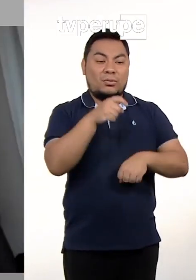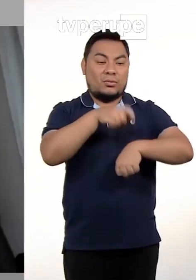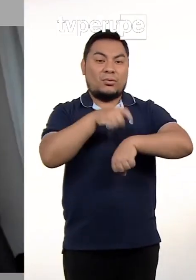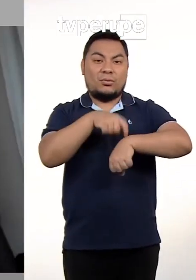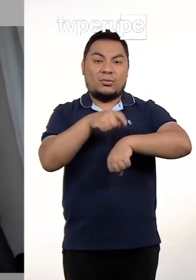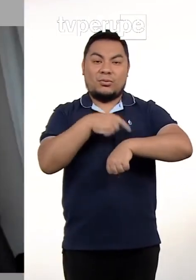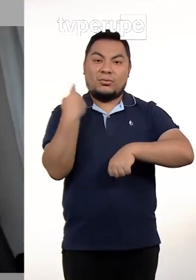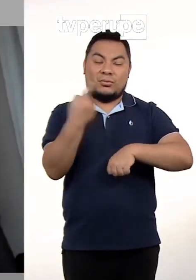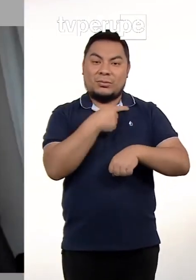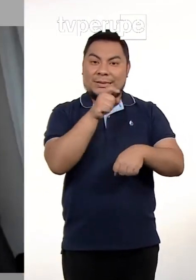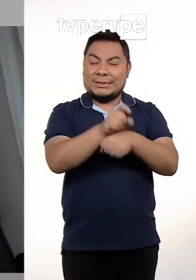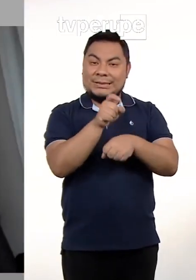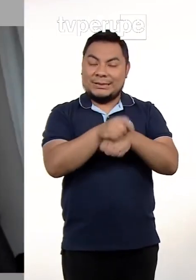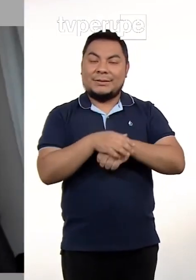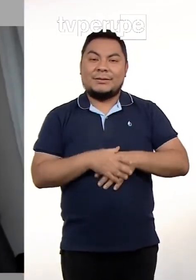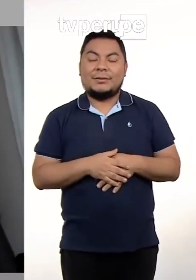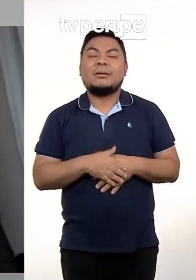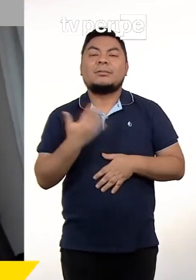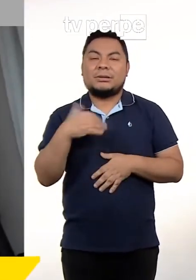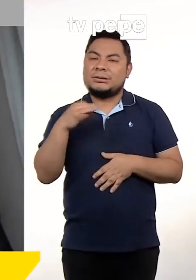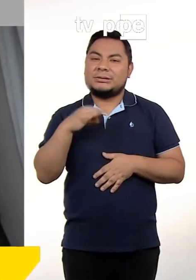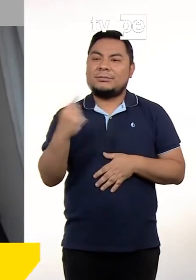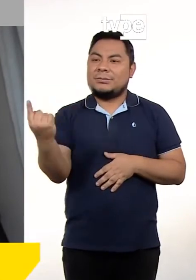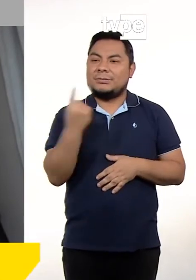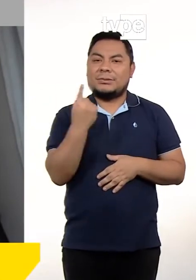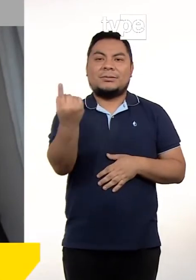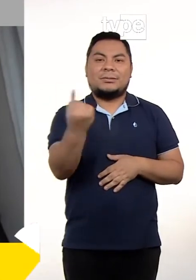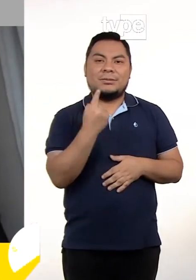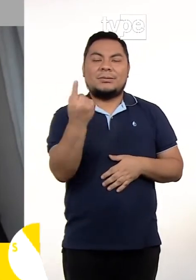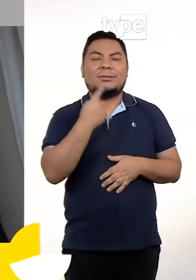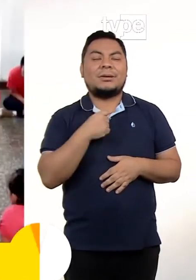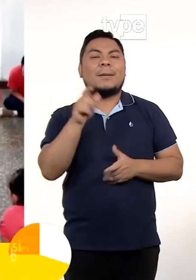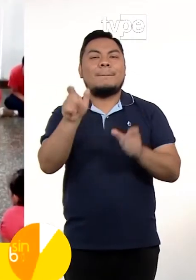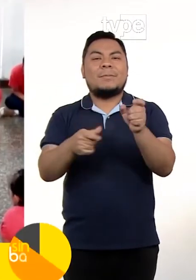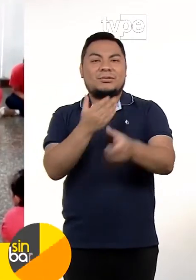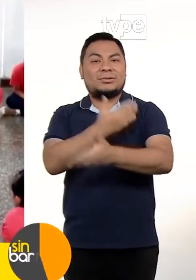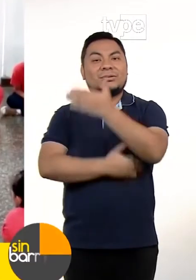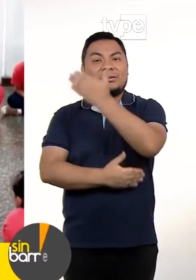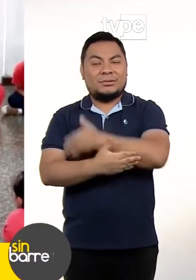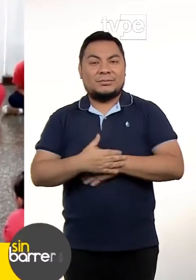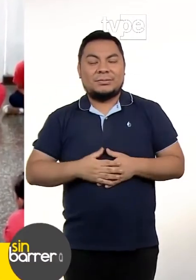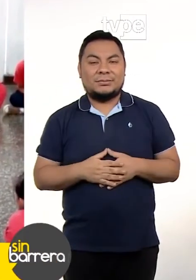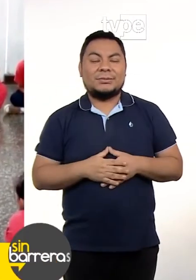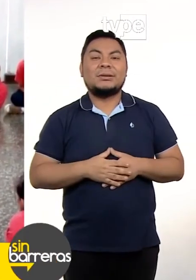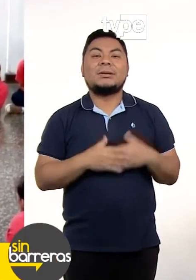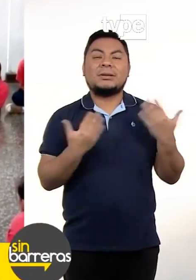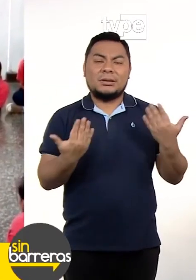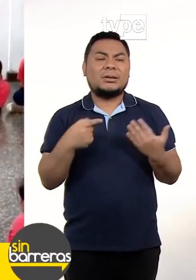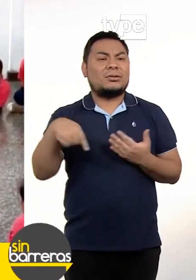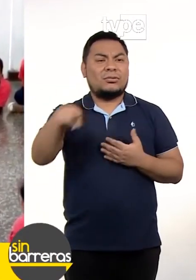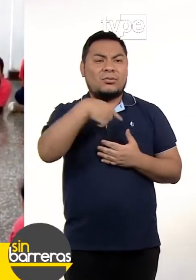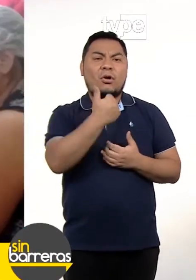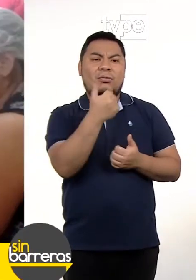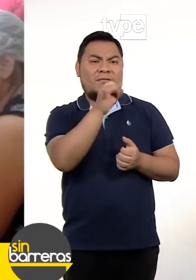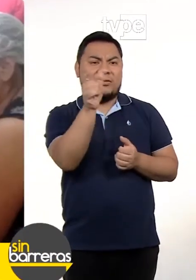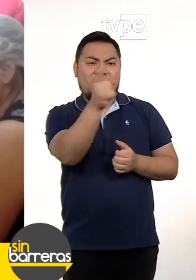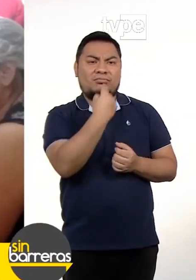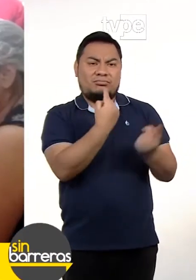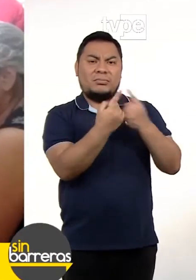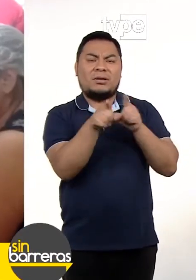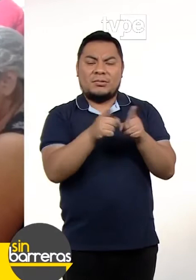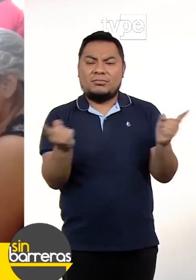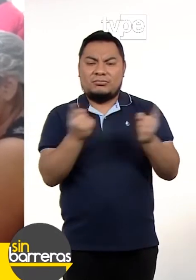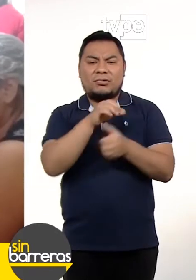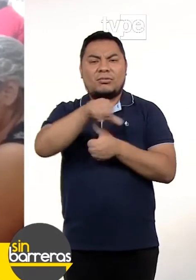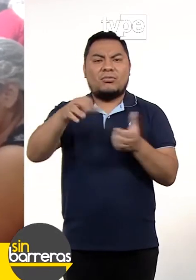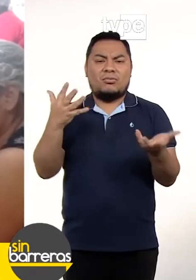Los horarios que nosotros manejamos, encontramos chicos con habilidades diferentes y chicos regulares compartiendo una sesión